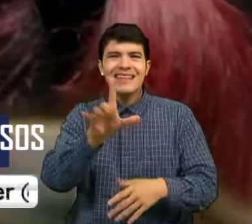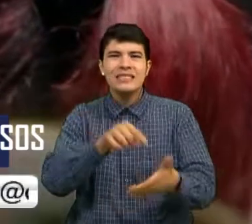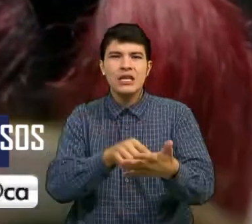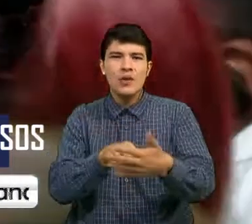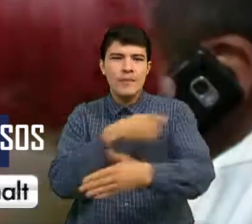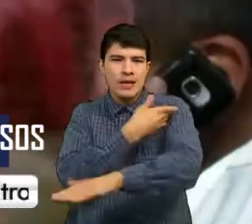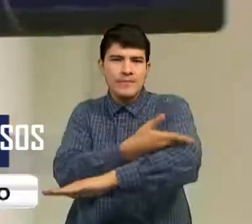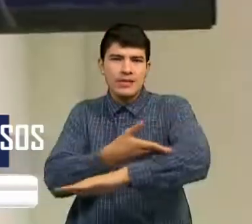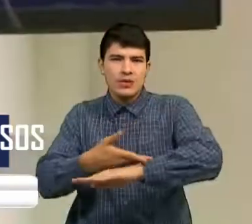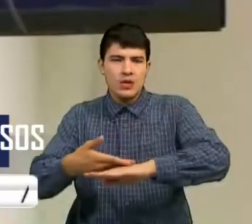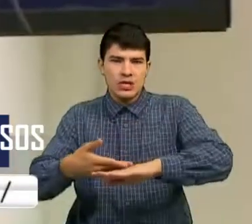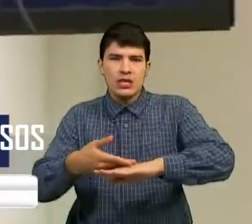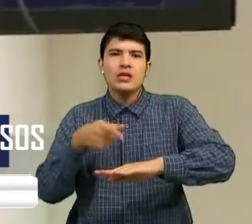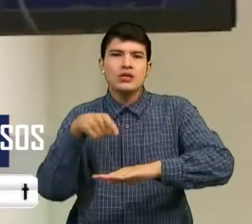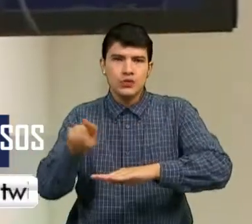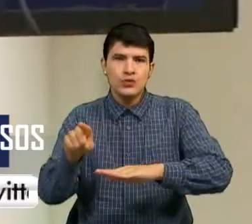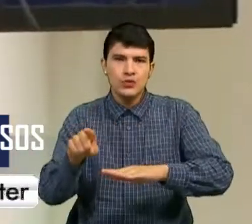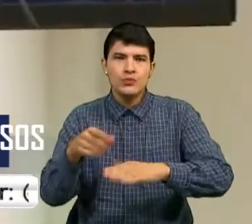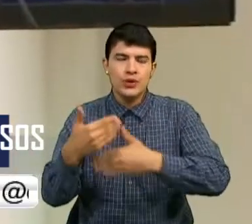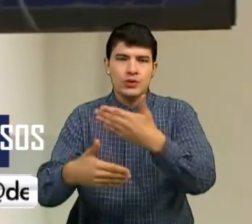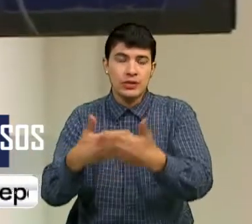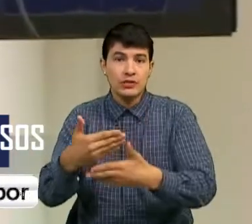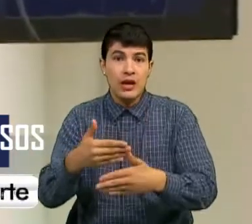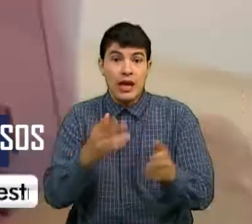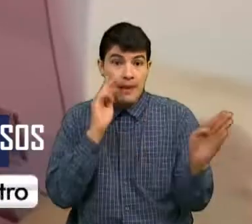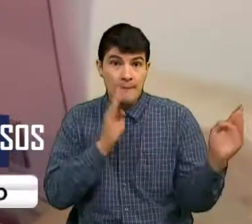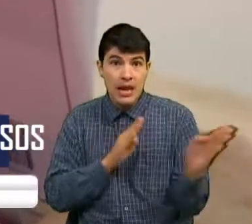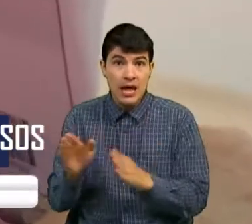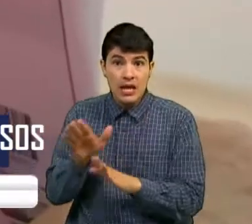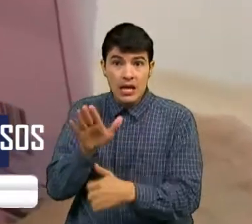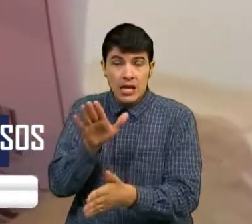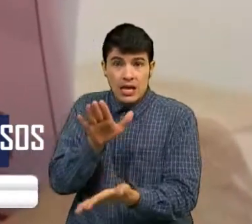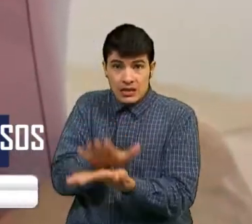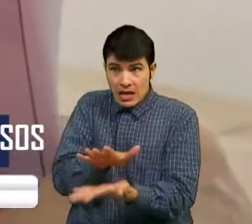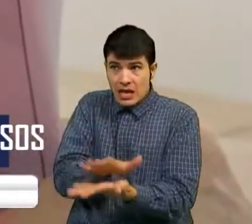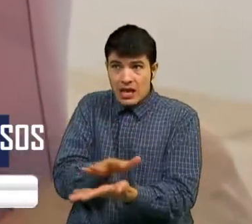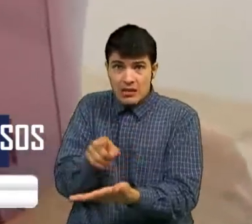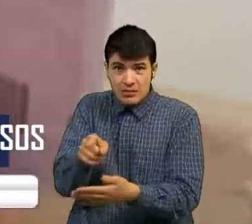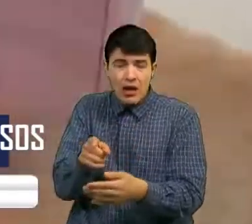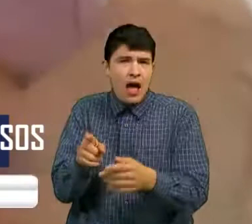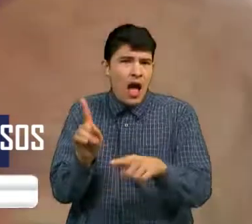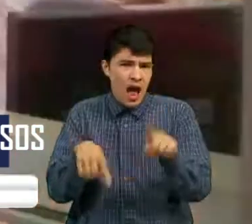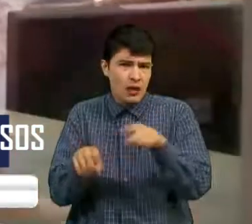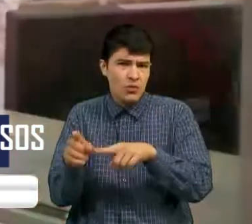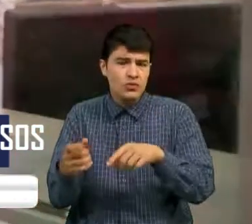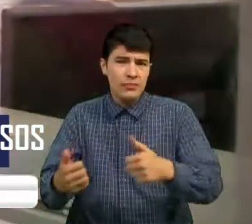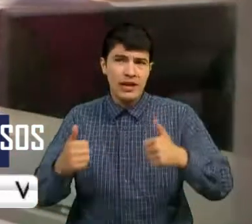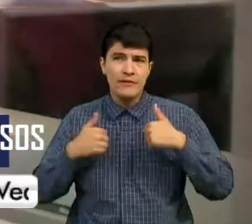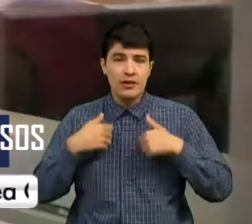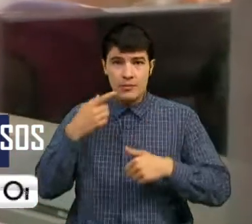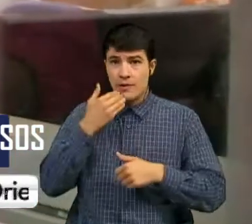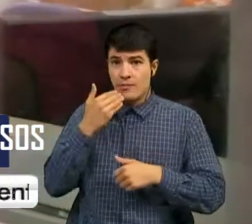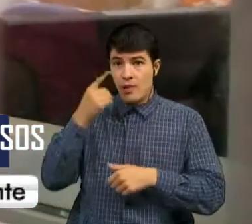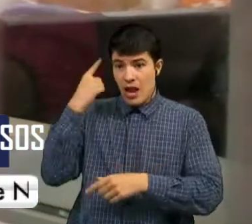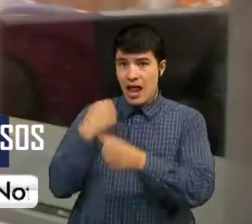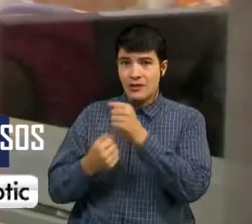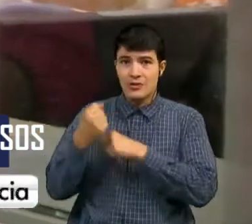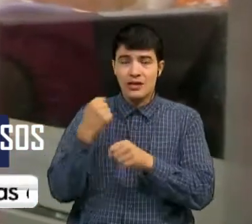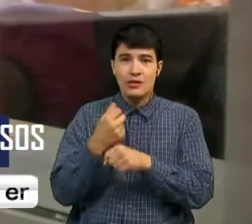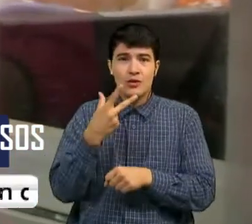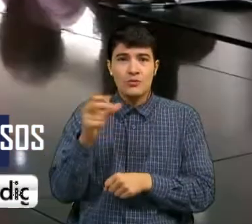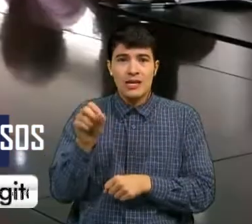millones de pesos de esta cartera. Este plan de alivios cubrirá a los contribuyentes que deban impuestos de los años 2014 hacia